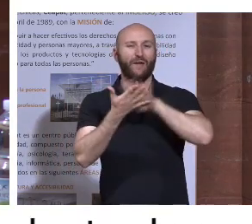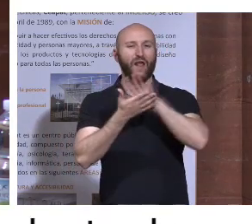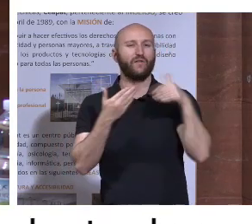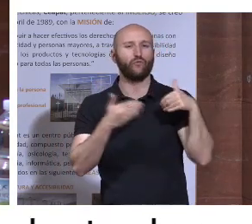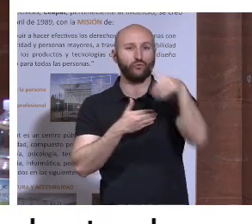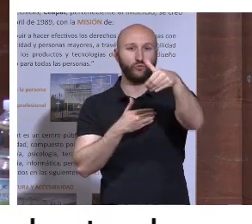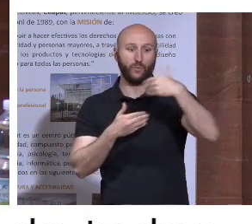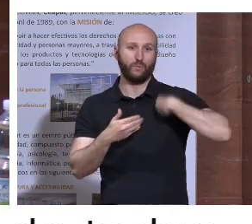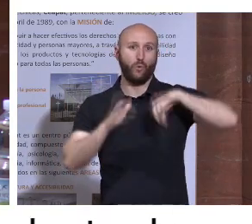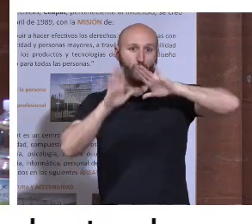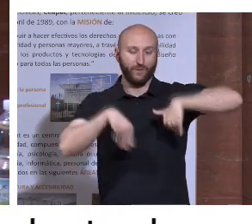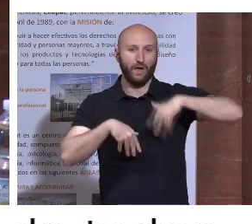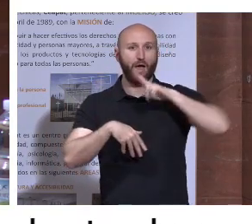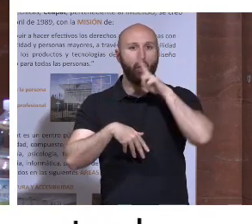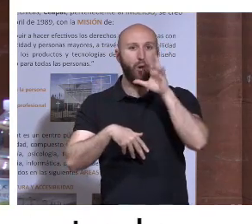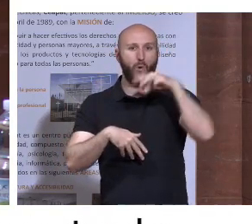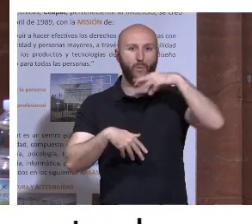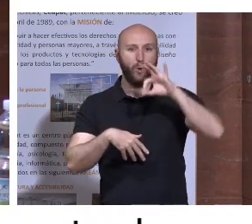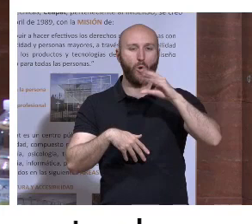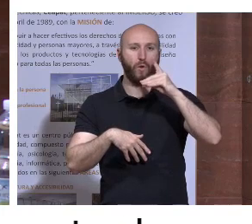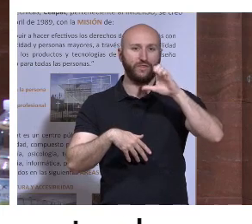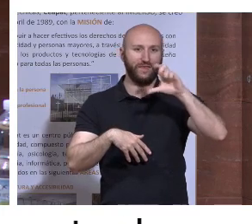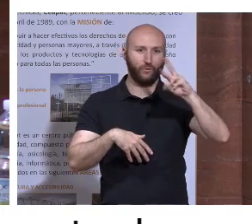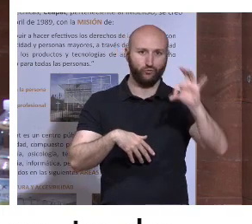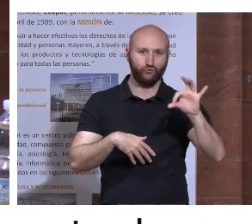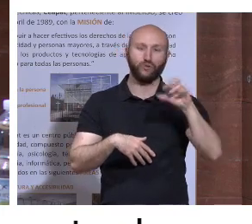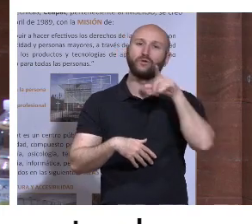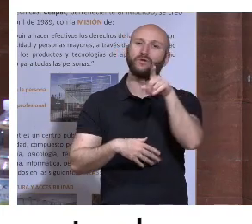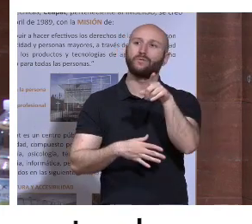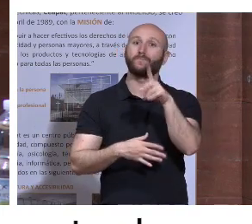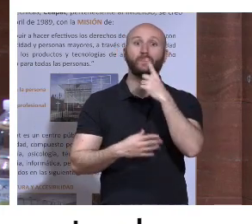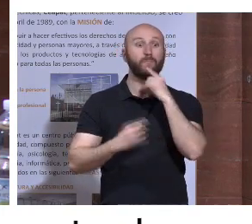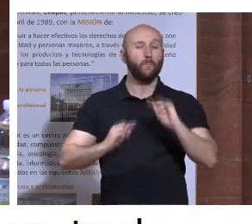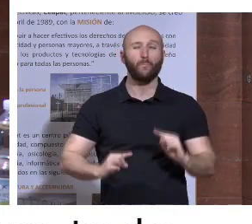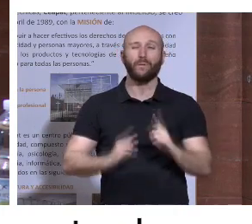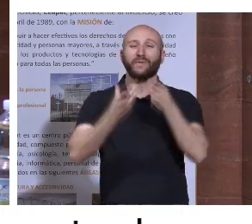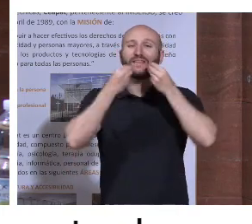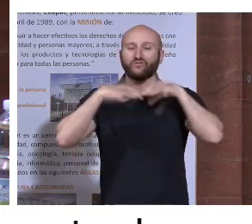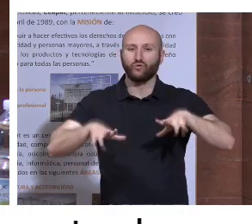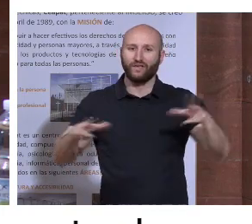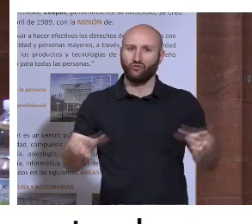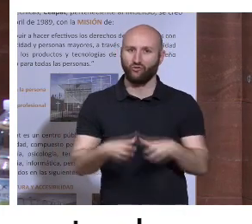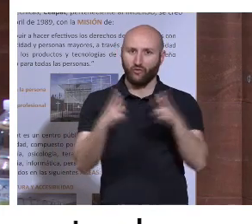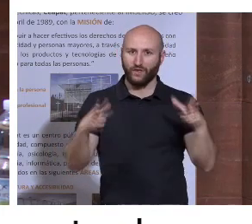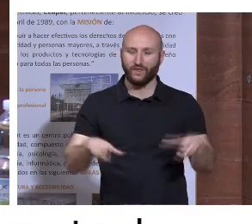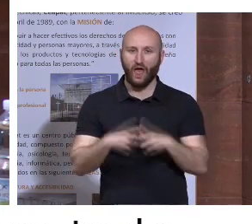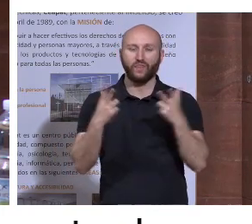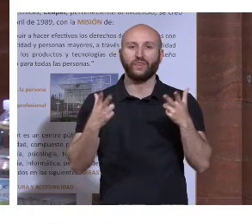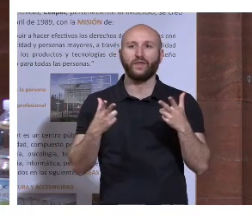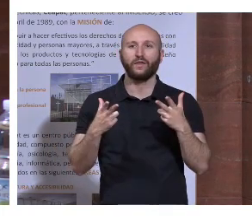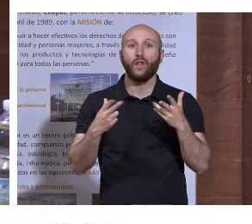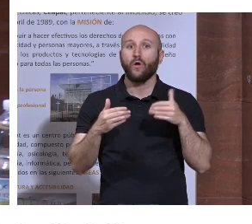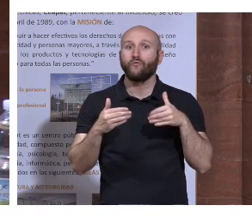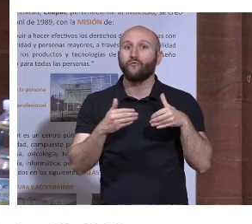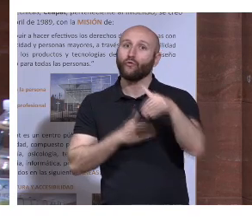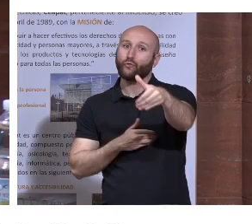todo esta última, la de Homo Deus, y él decía, por primera vez en la historia la sociedad no sabe cómo va a ser el